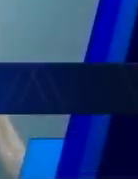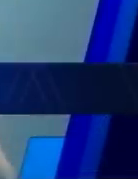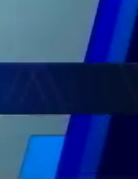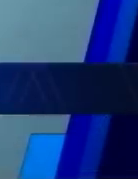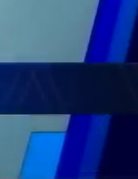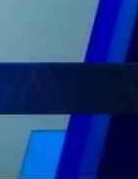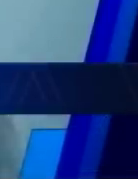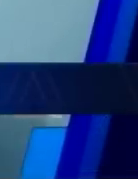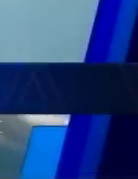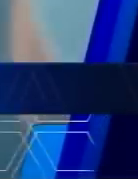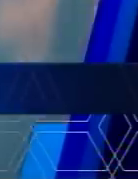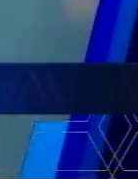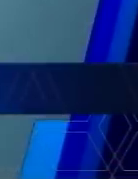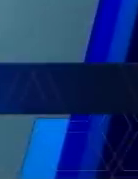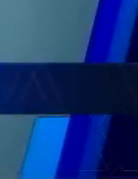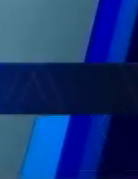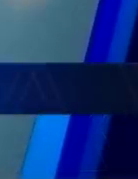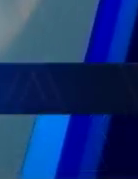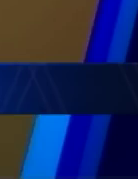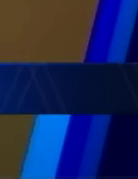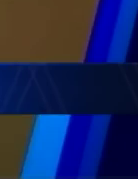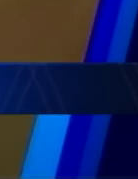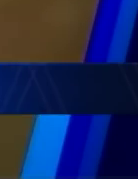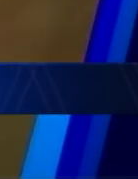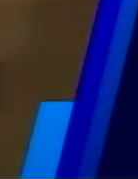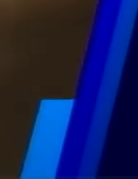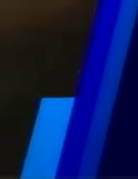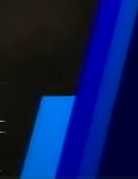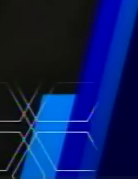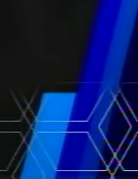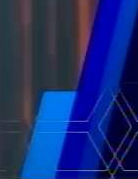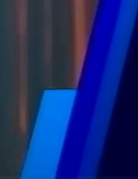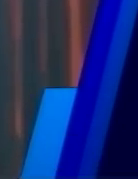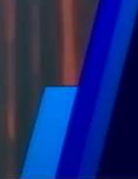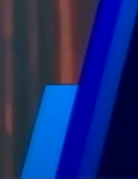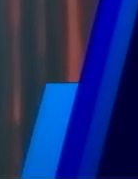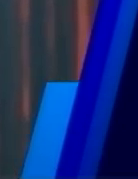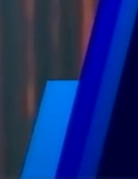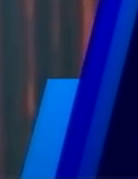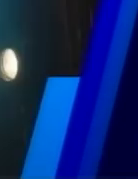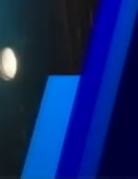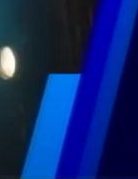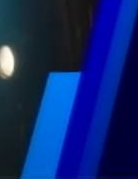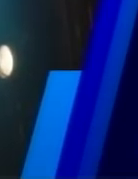Fantasía. Jennifer López sueña con una vida alejada de la fama.